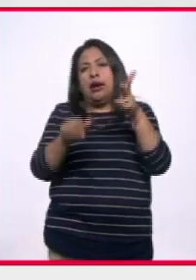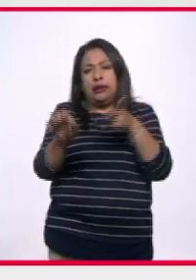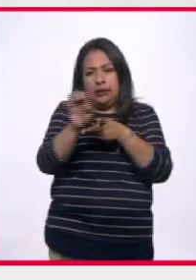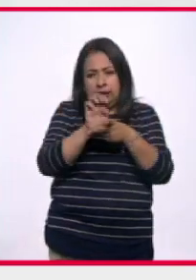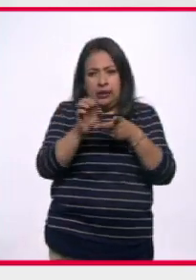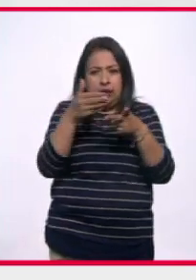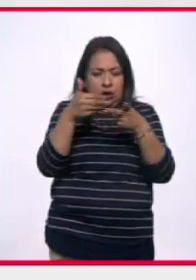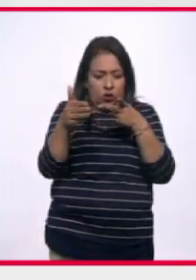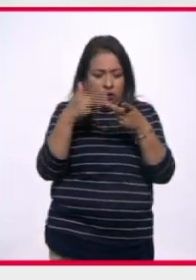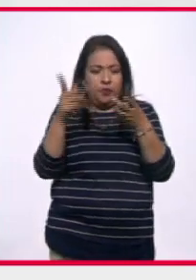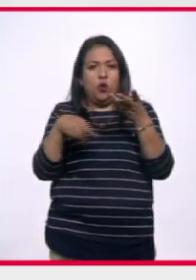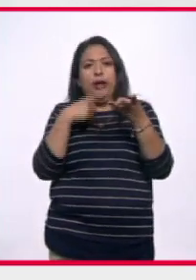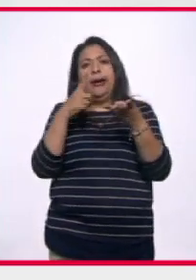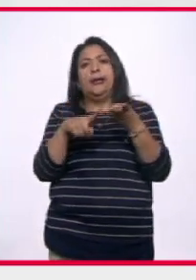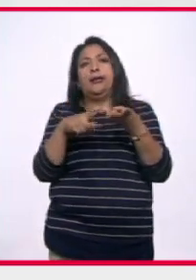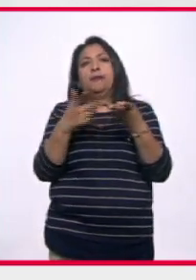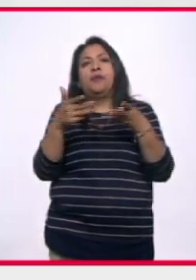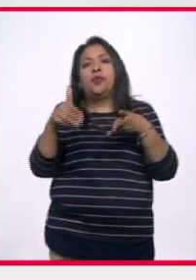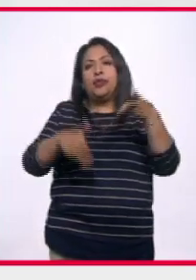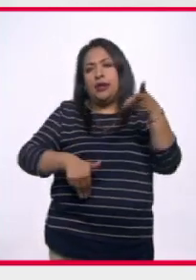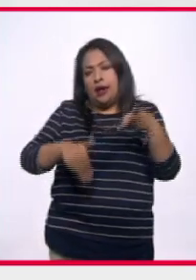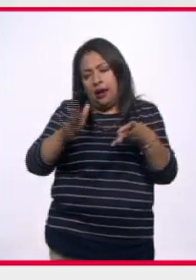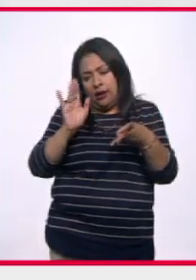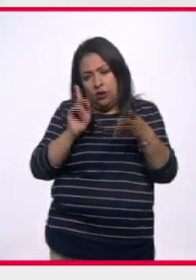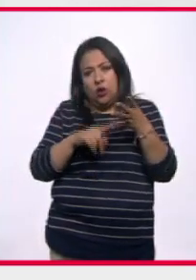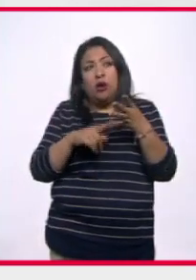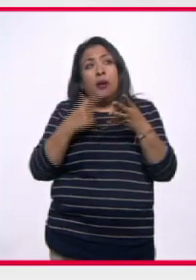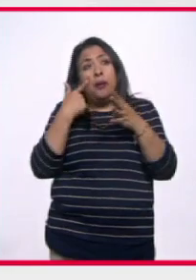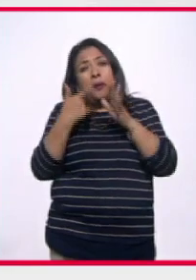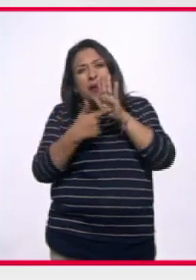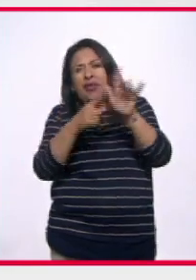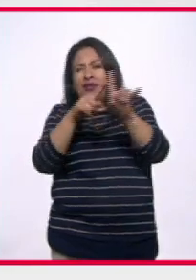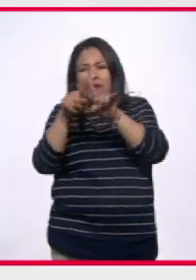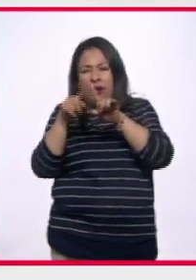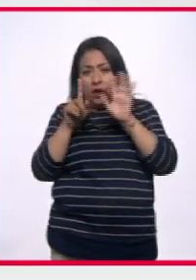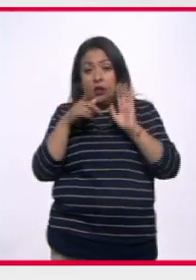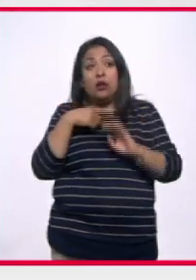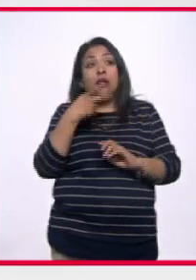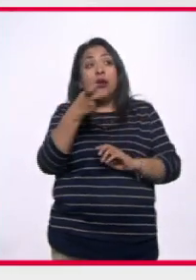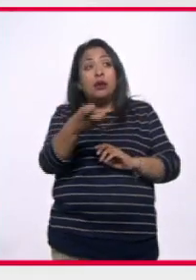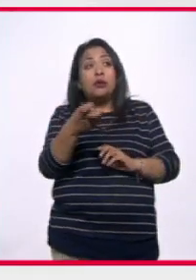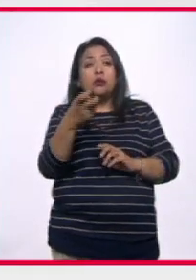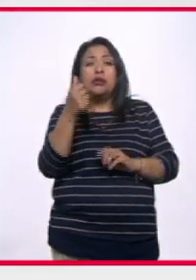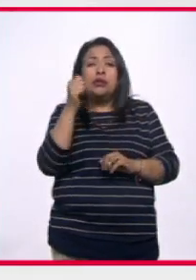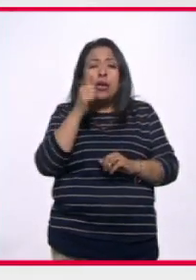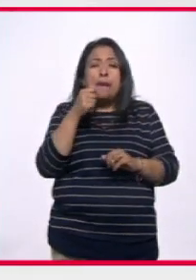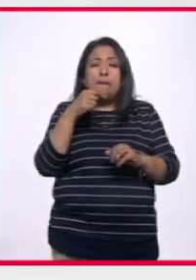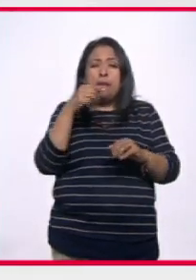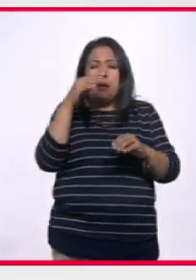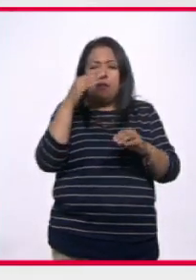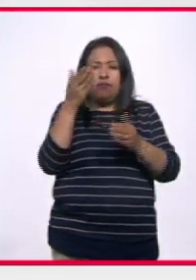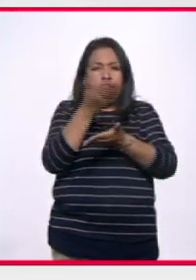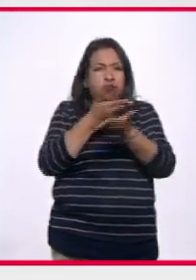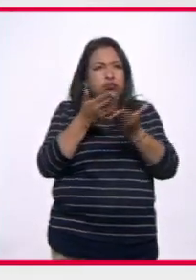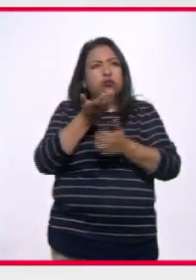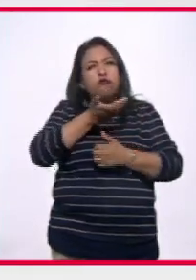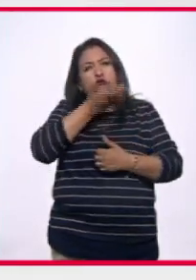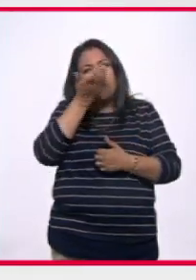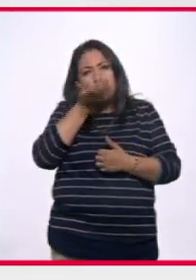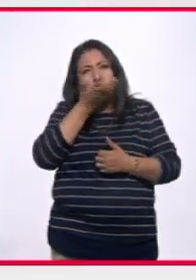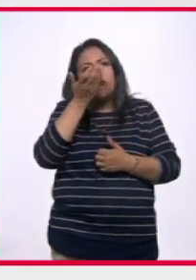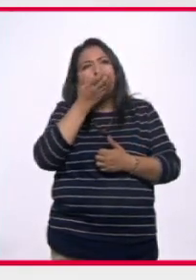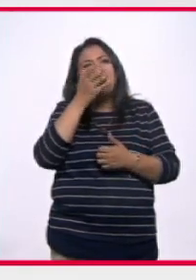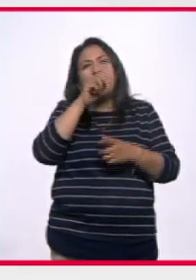contemporáneas teatro por supuesto exhibiciones y demás y hacerlo dialogar siempre con esta tradición de